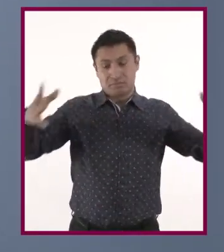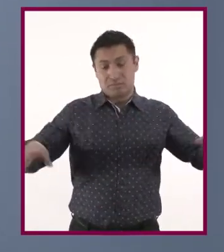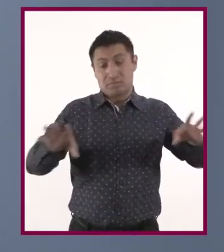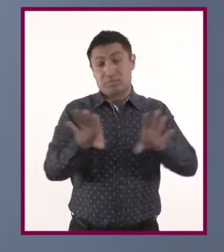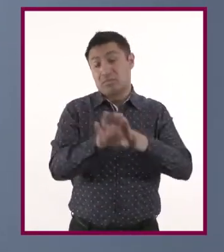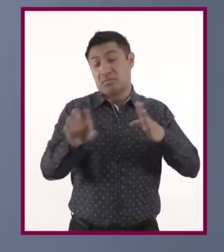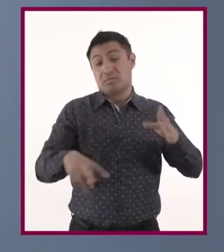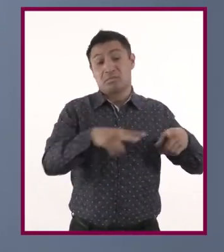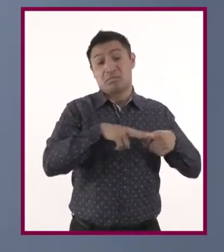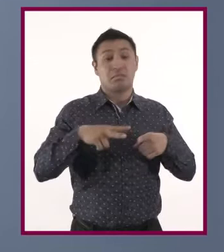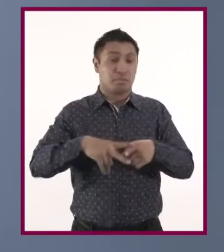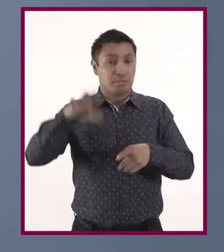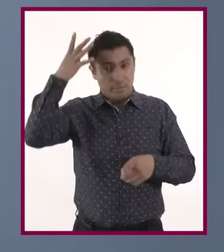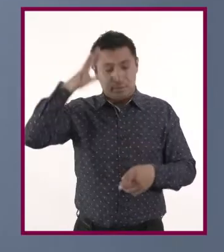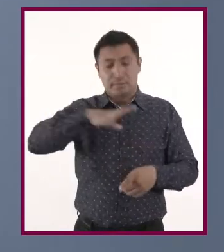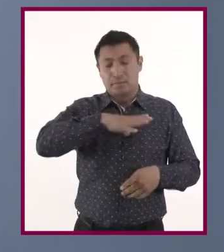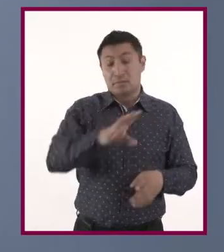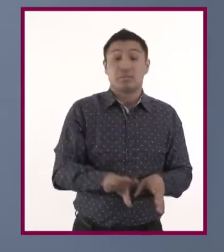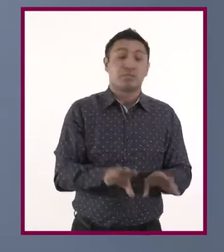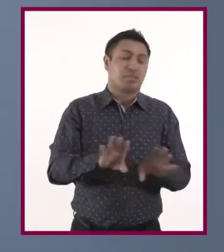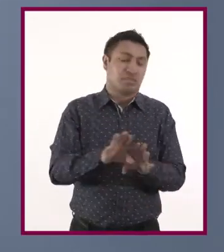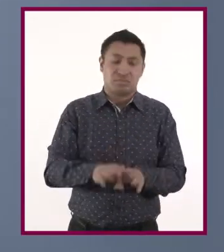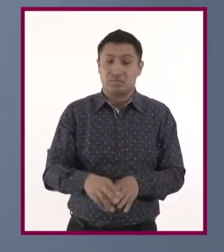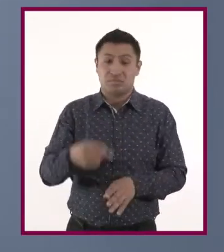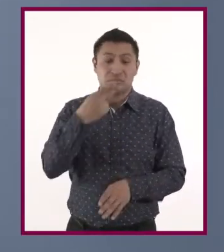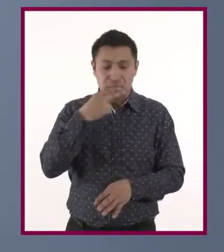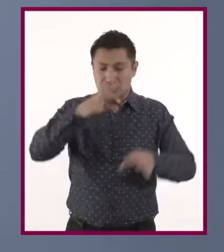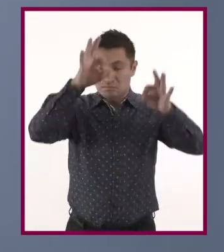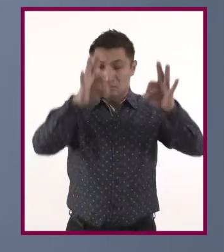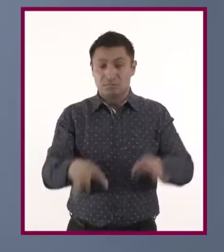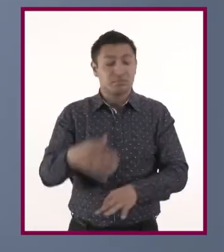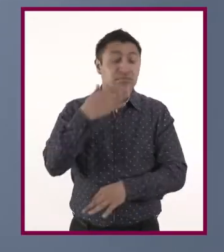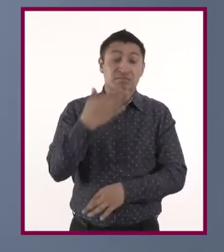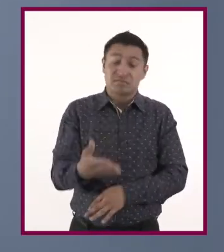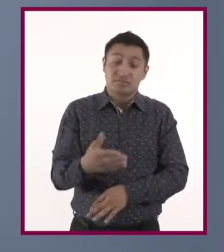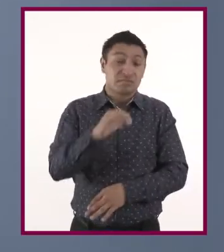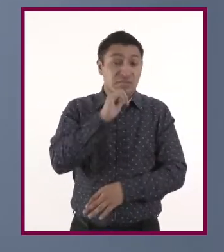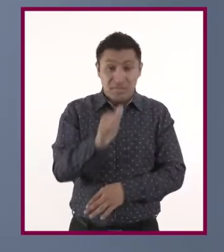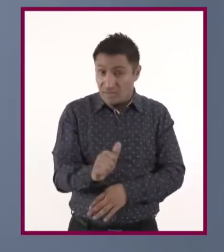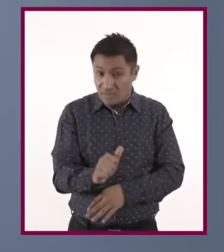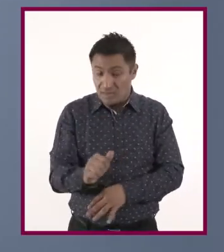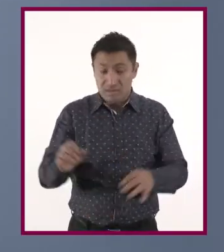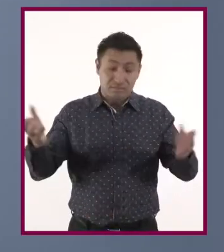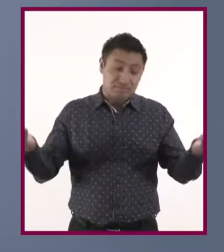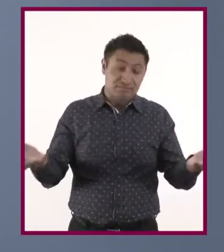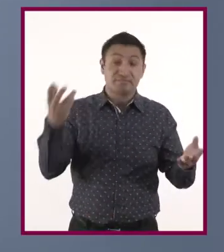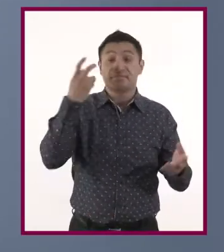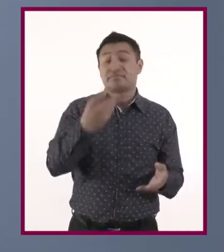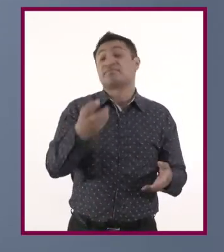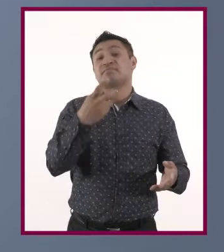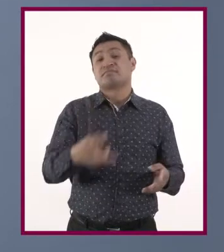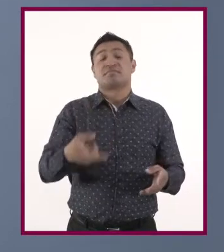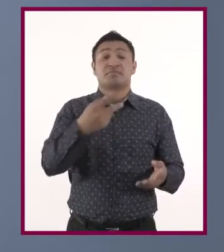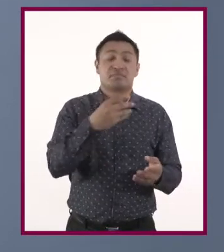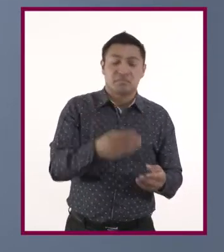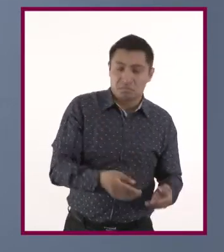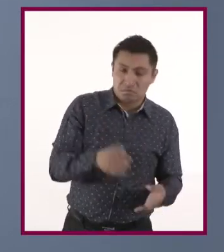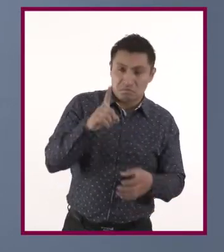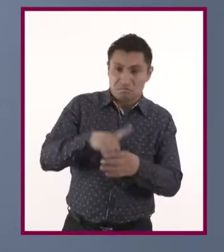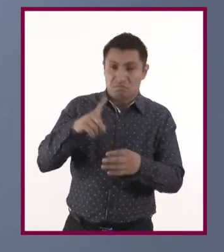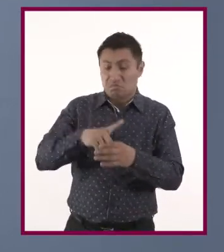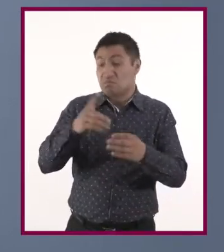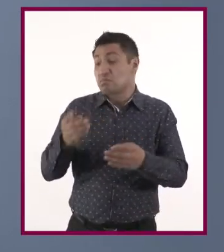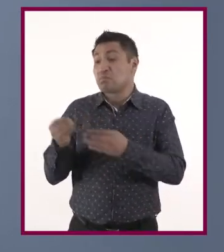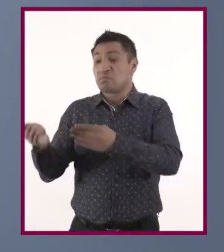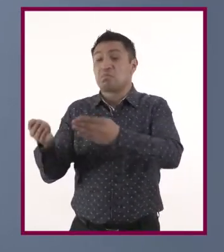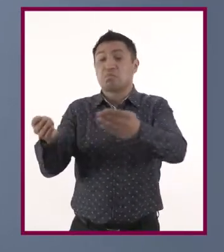solares dejan de tener la eficiencia suficiente que requieren los paneles. Estos se pueden donar a